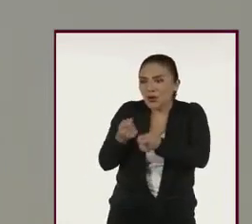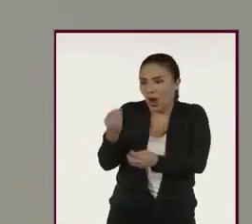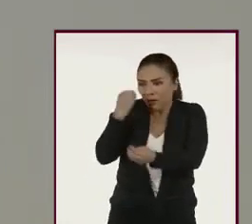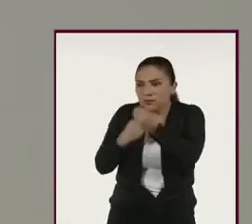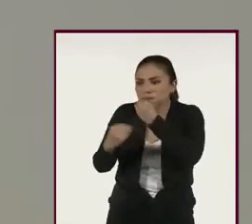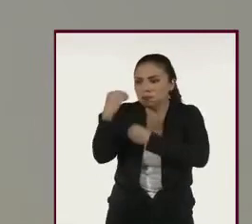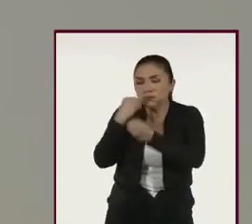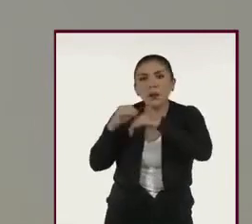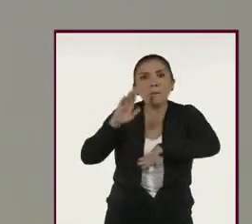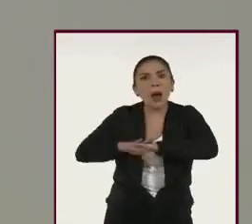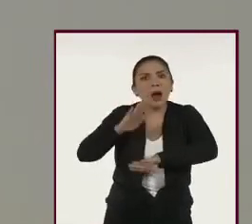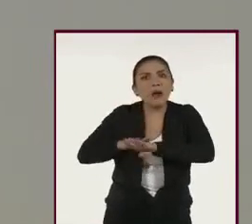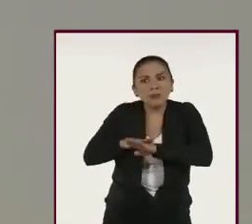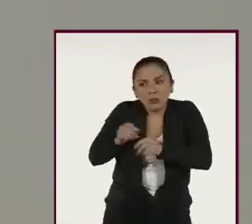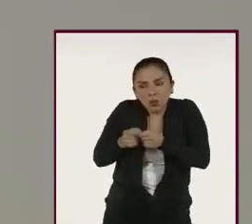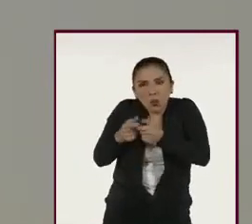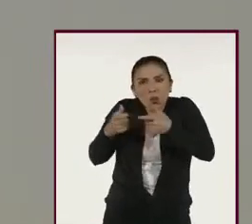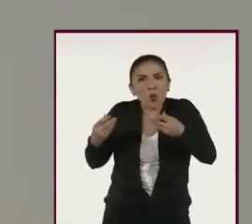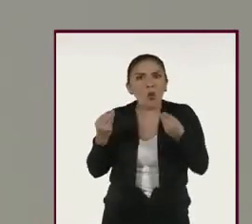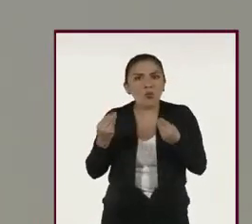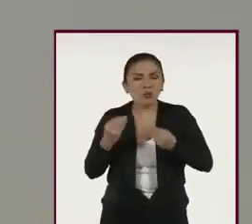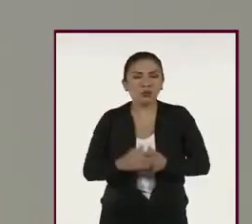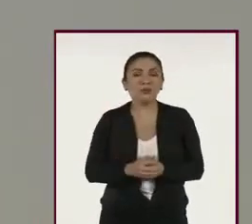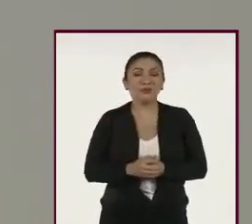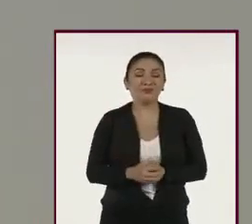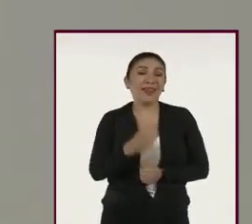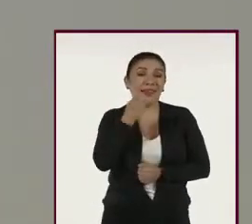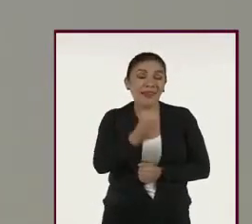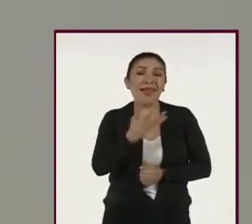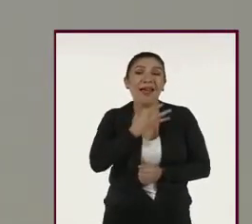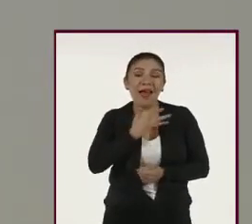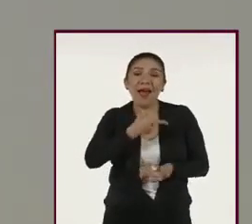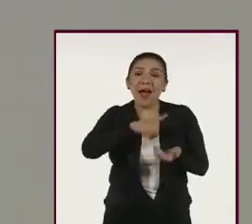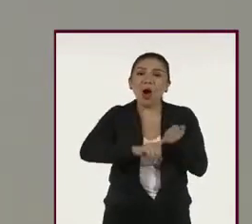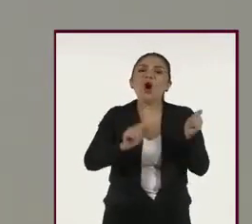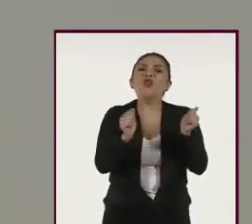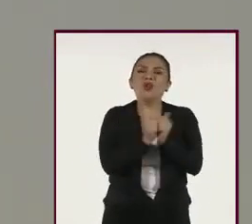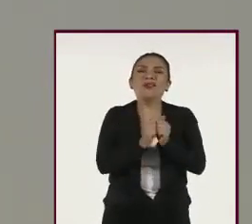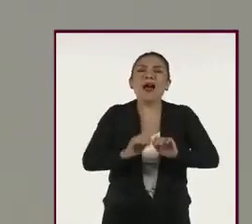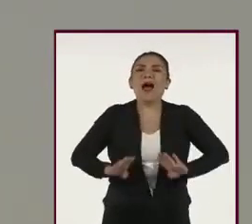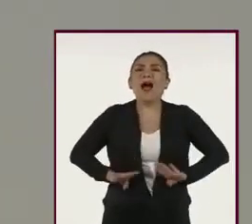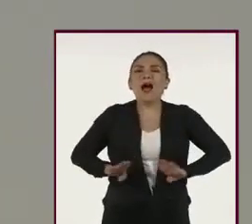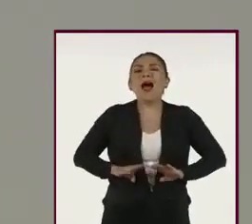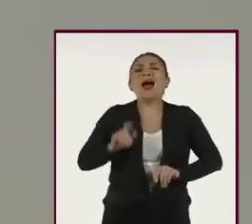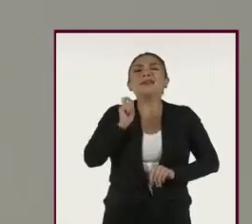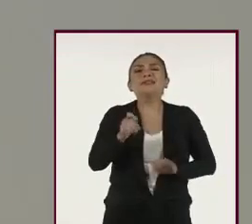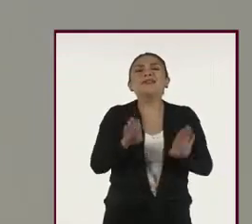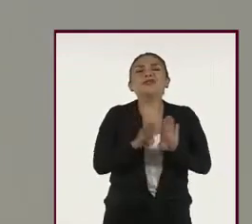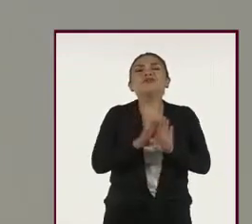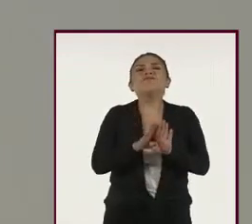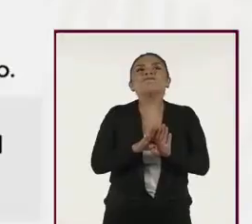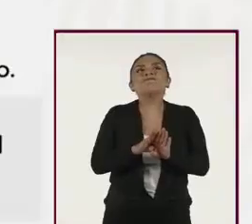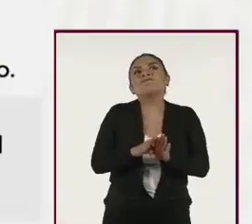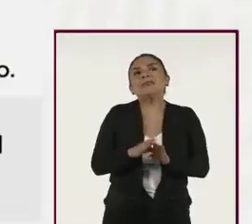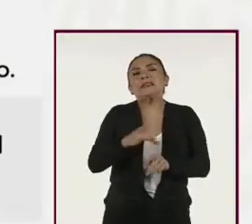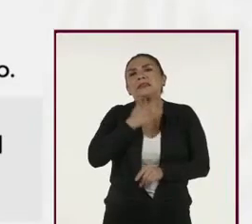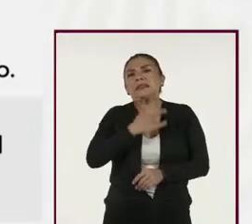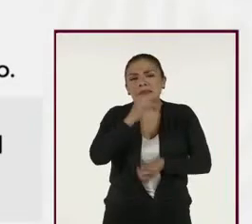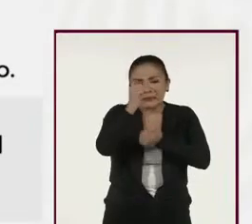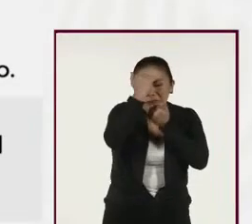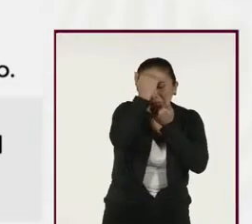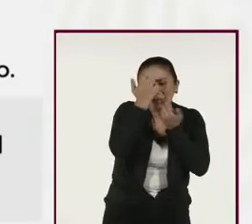que se estaban ingiriendo. Y en la bulimia se va a ver acompañado de comportamientos compensatorios, como es la inducción del